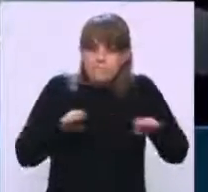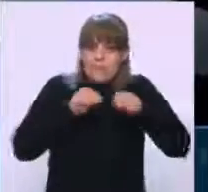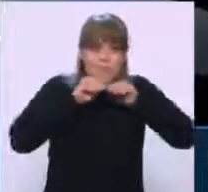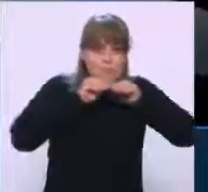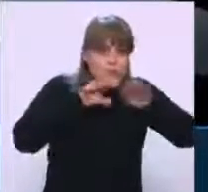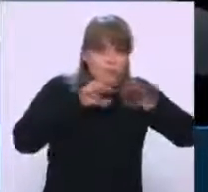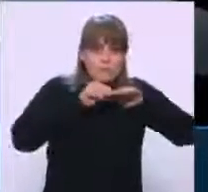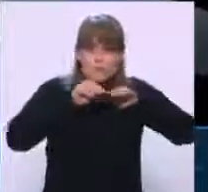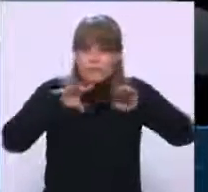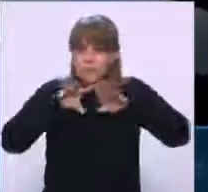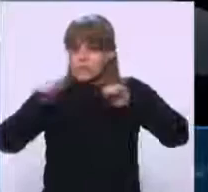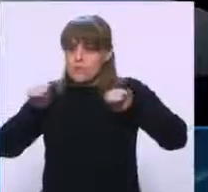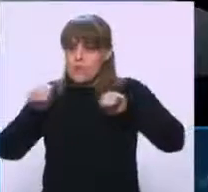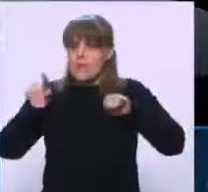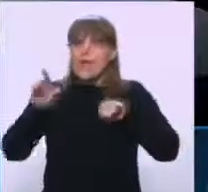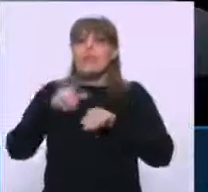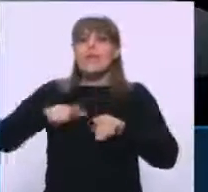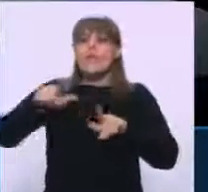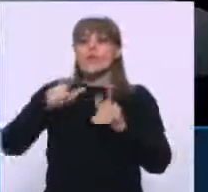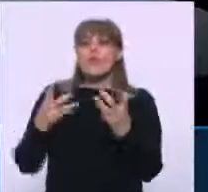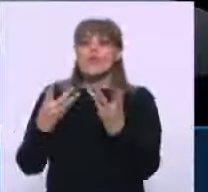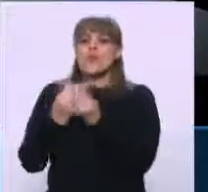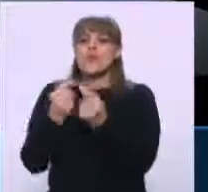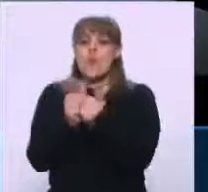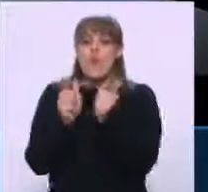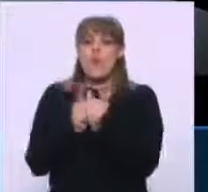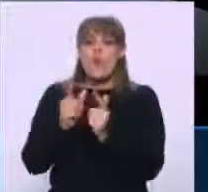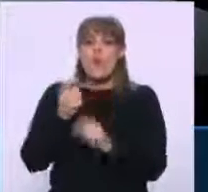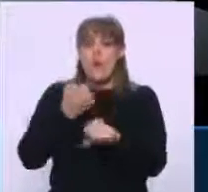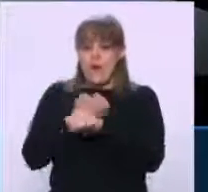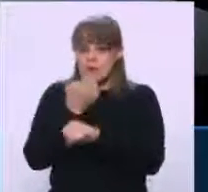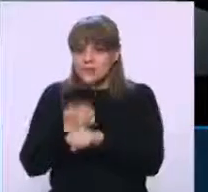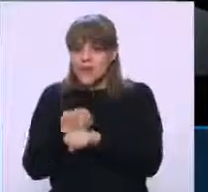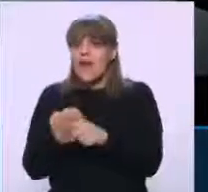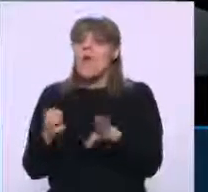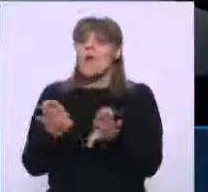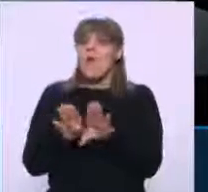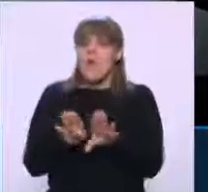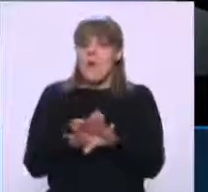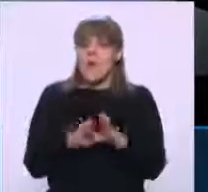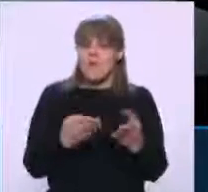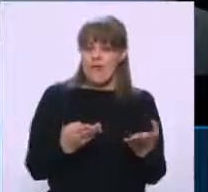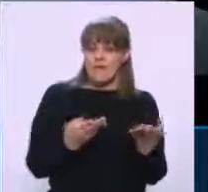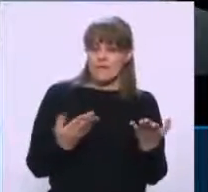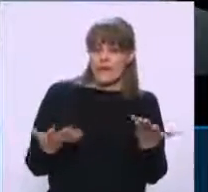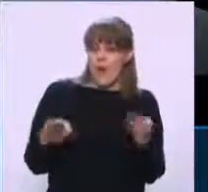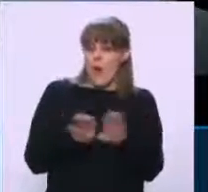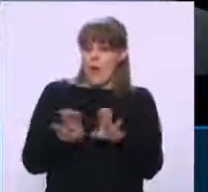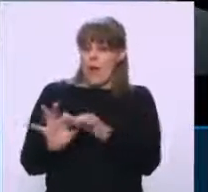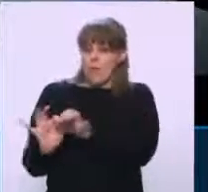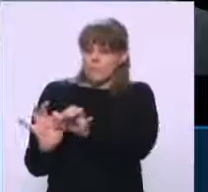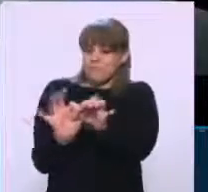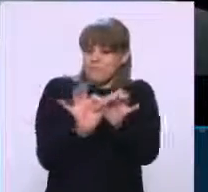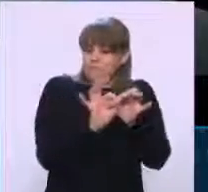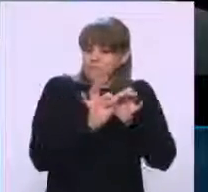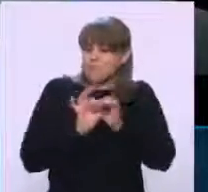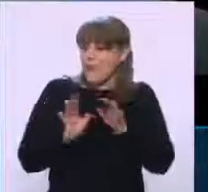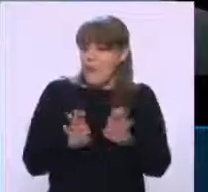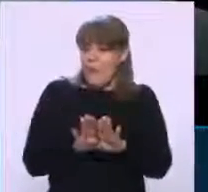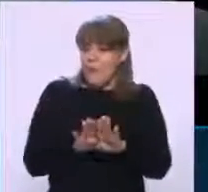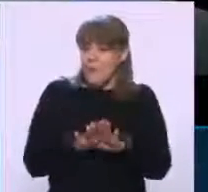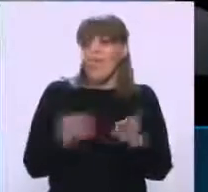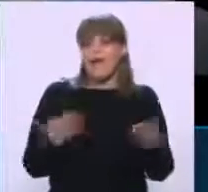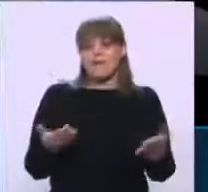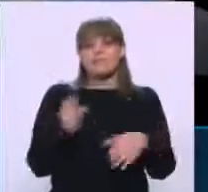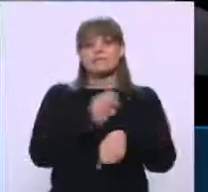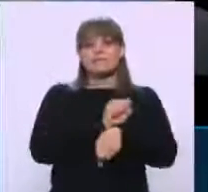comunicación afines al gobierno del Estado y esta seria investigación periodística del periódico Universal. Bueno, esto lo explica algo